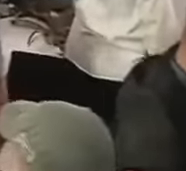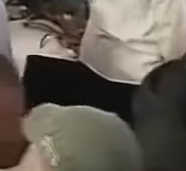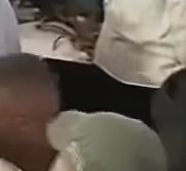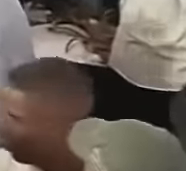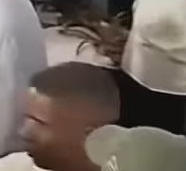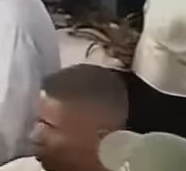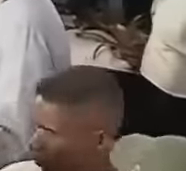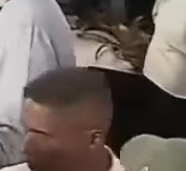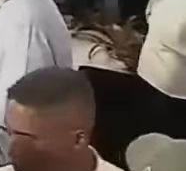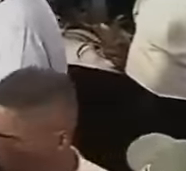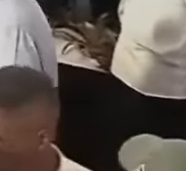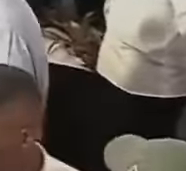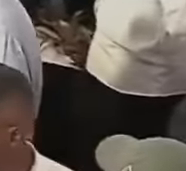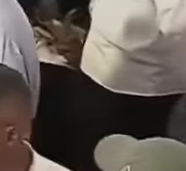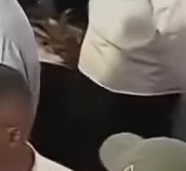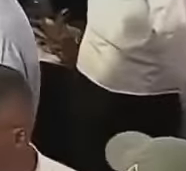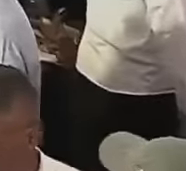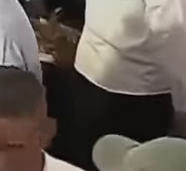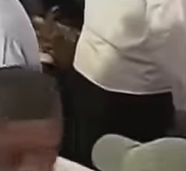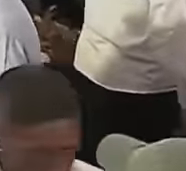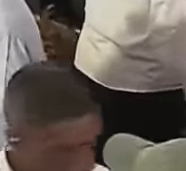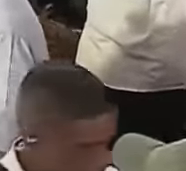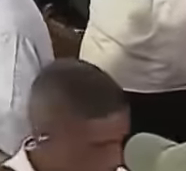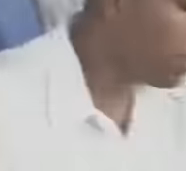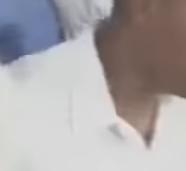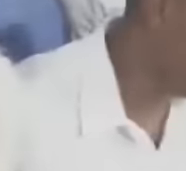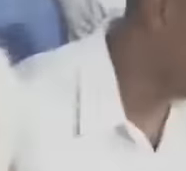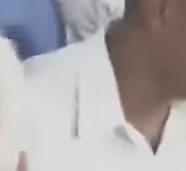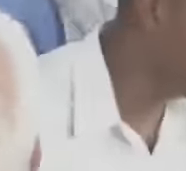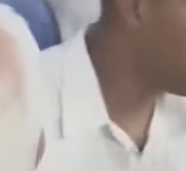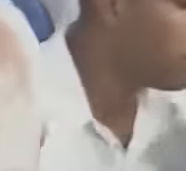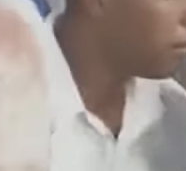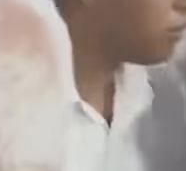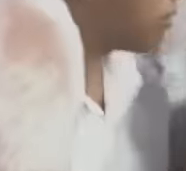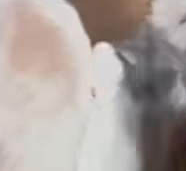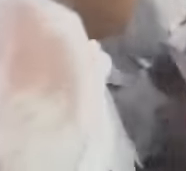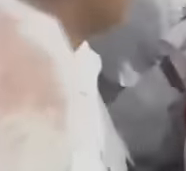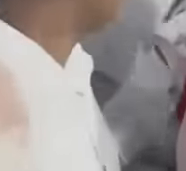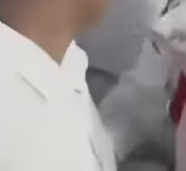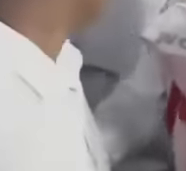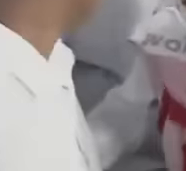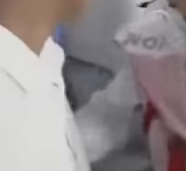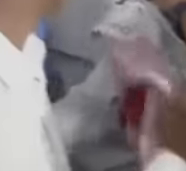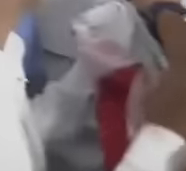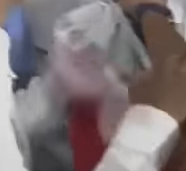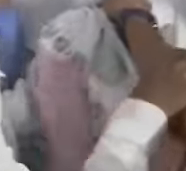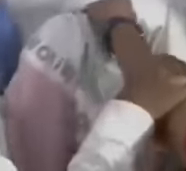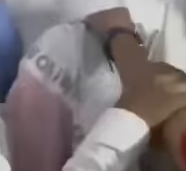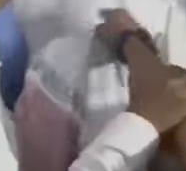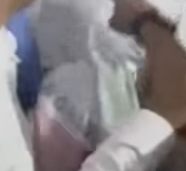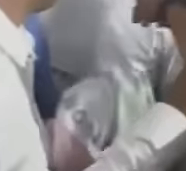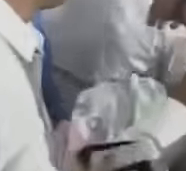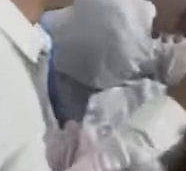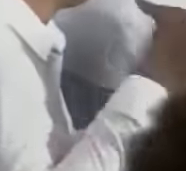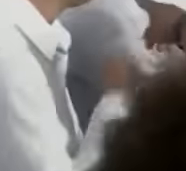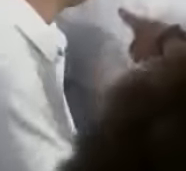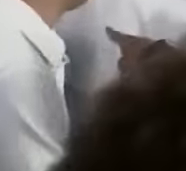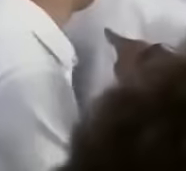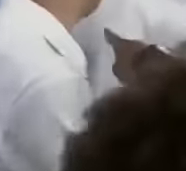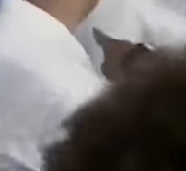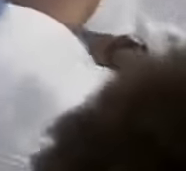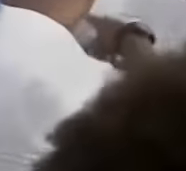cibernético fascista y criminal, ha dicho el jefe de Estado venezolano. Justamente hoy está claro el rebrote